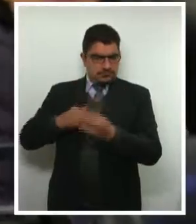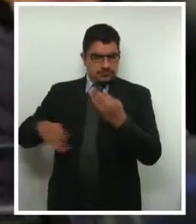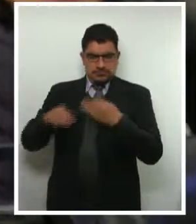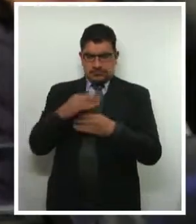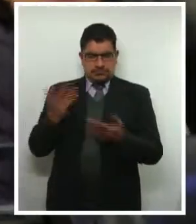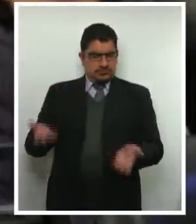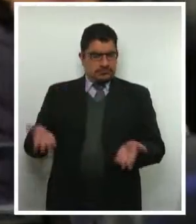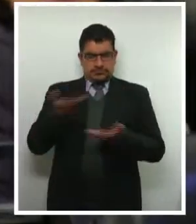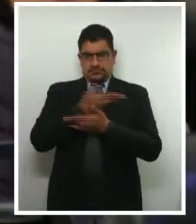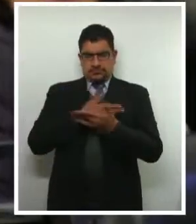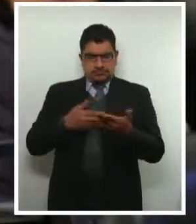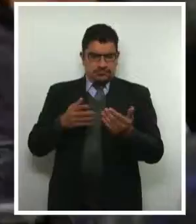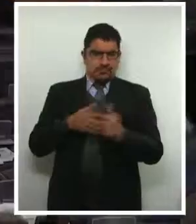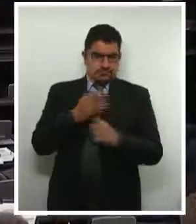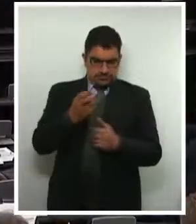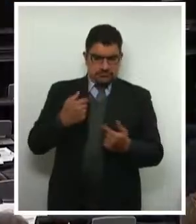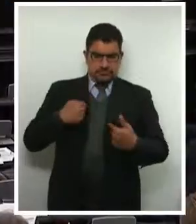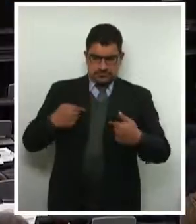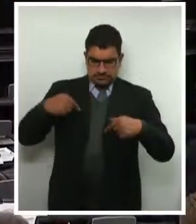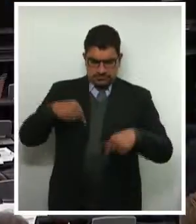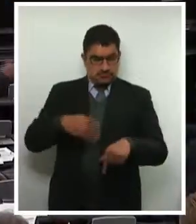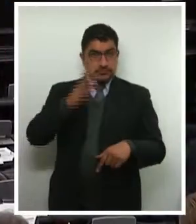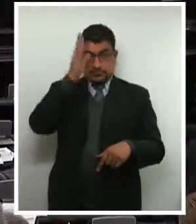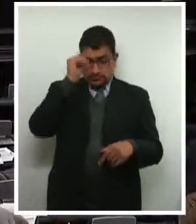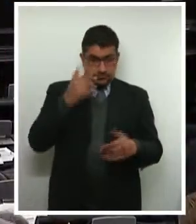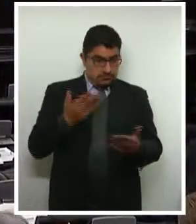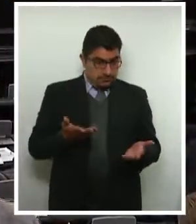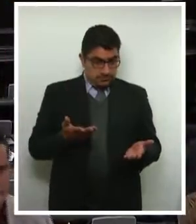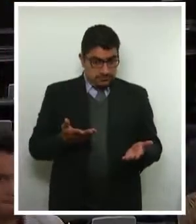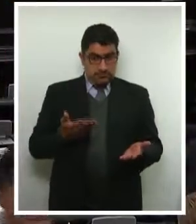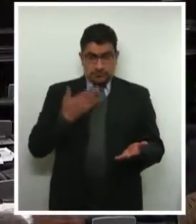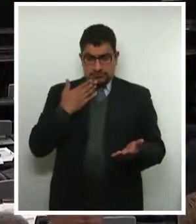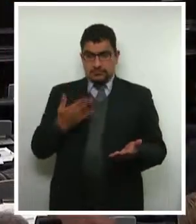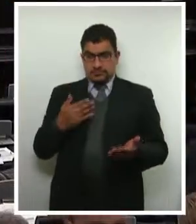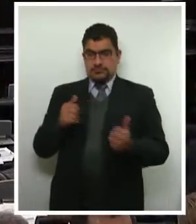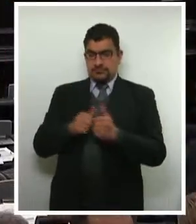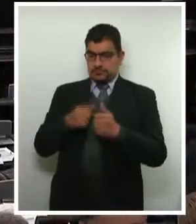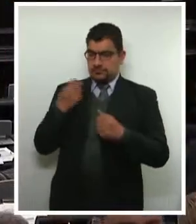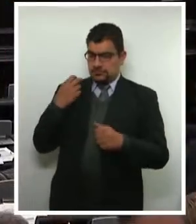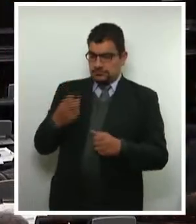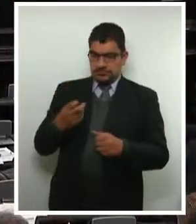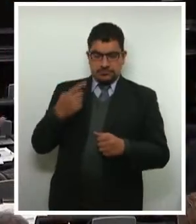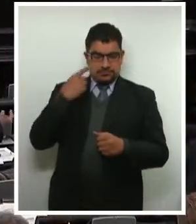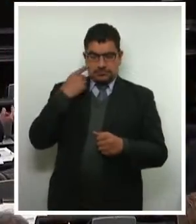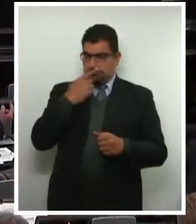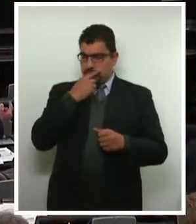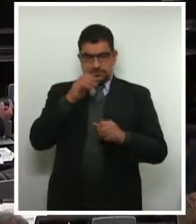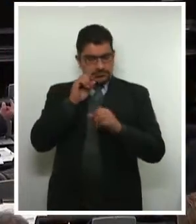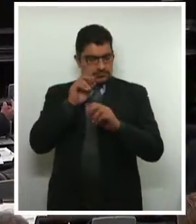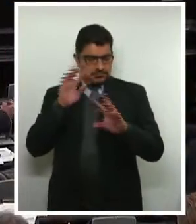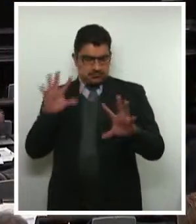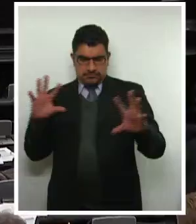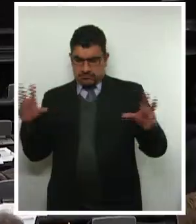cuándo acá? Por eso estamos de acuerdo, nomás que con esta visión integral, no con